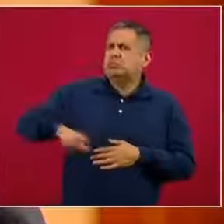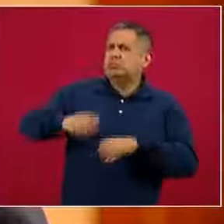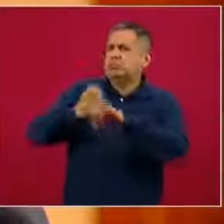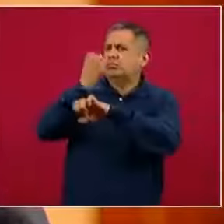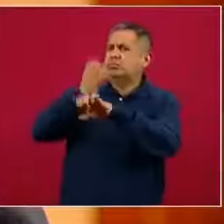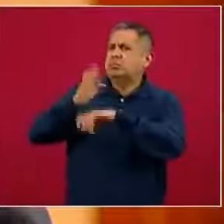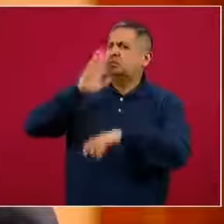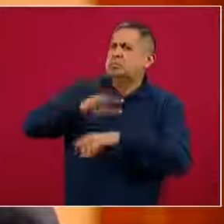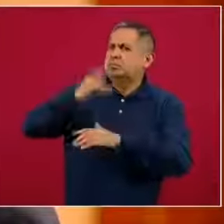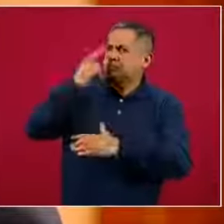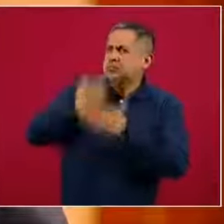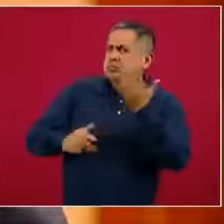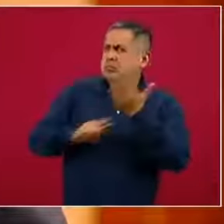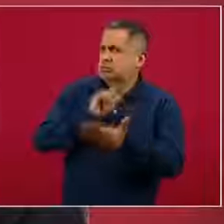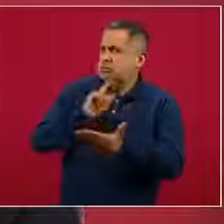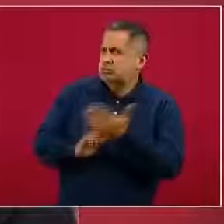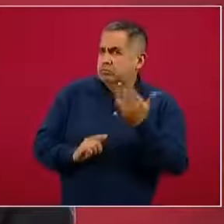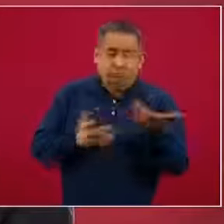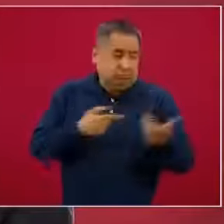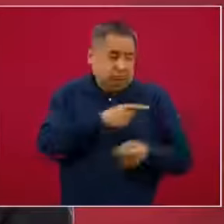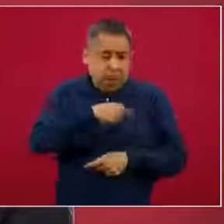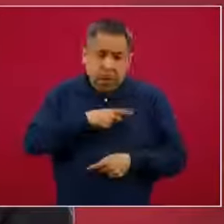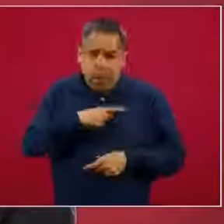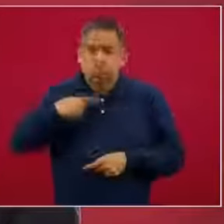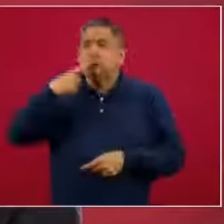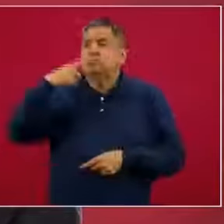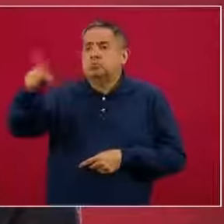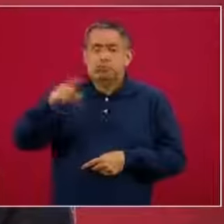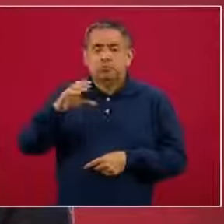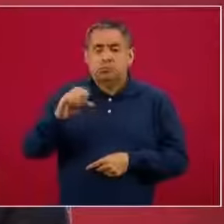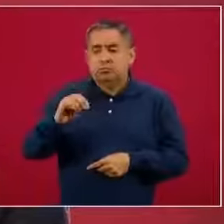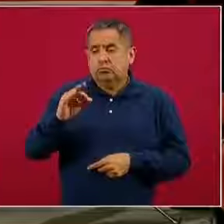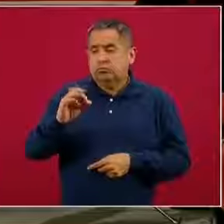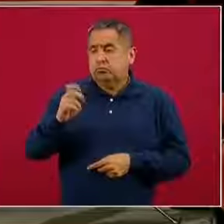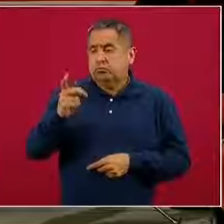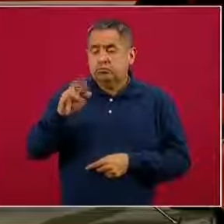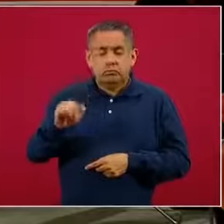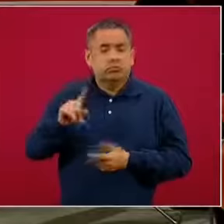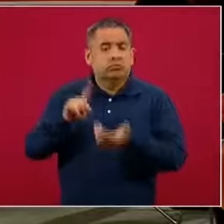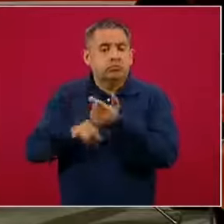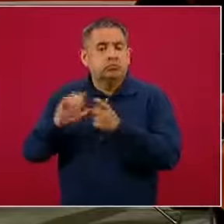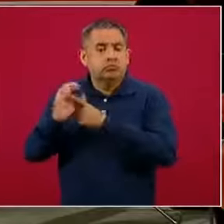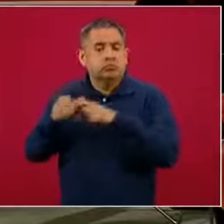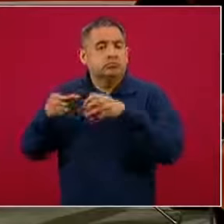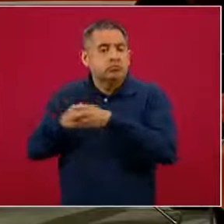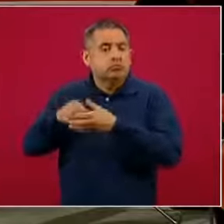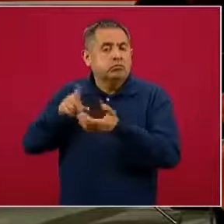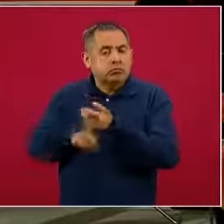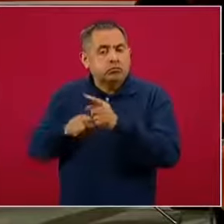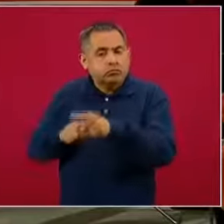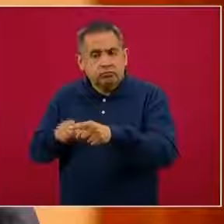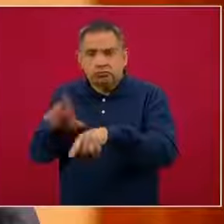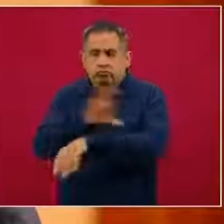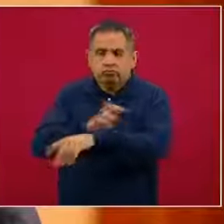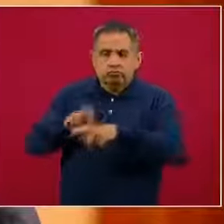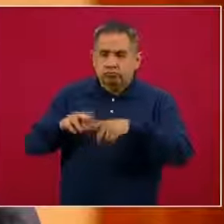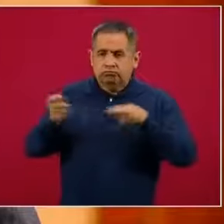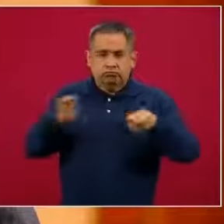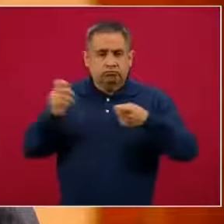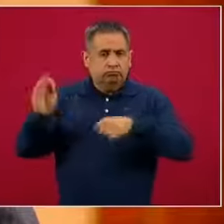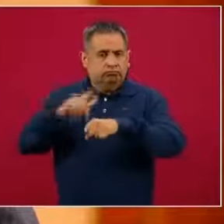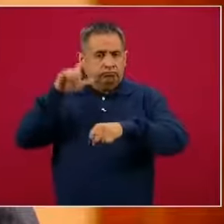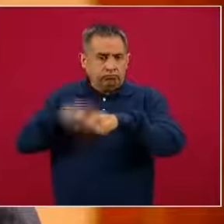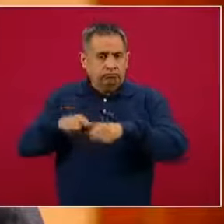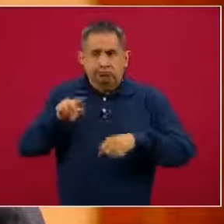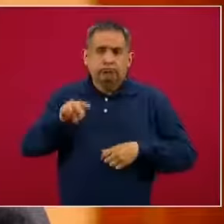no está cumpliendo, es procedente que haga la denuncia a COFEPRIS. COFEPRIS tiene una comisión que coordina el sistema federal